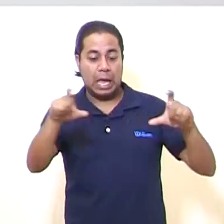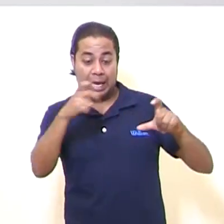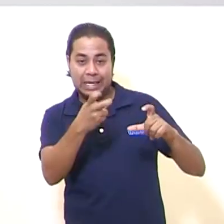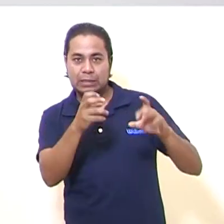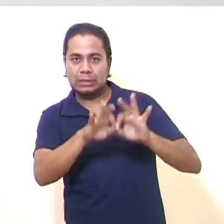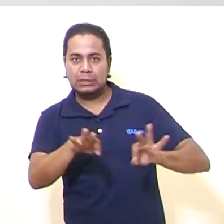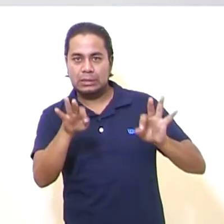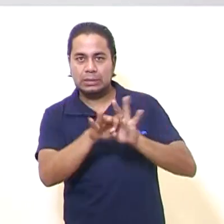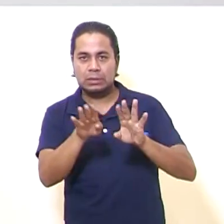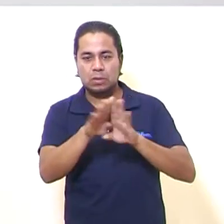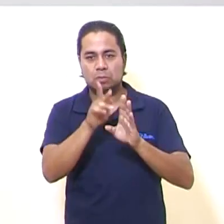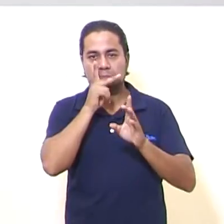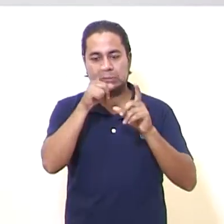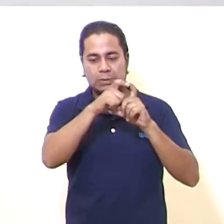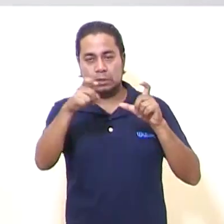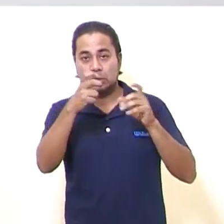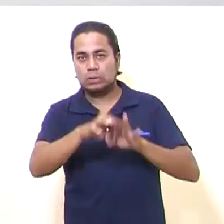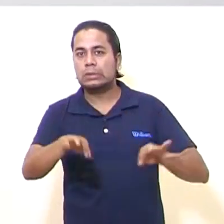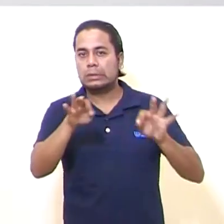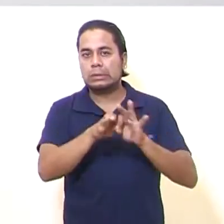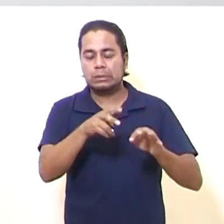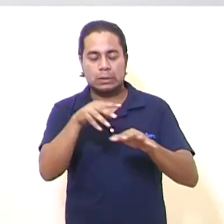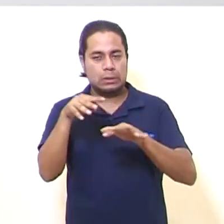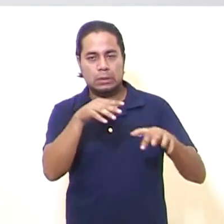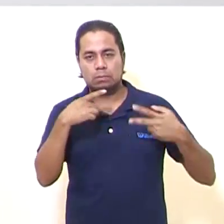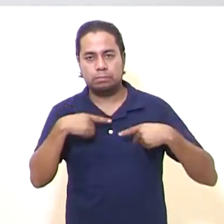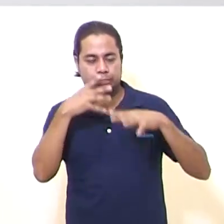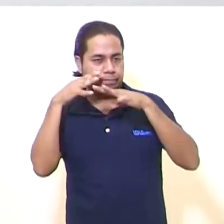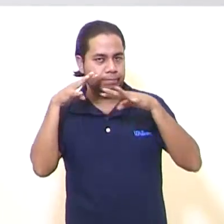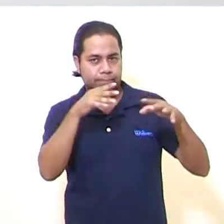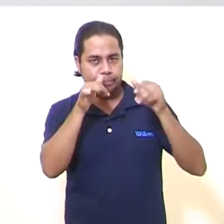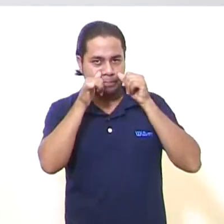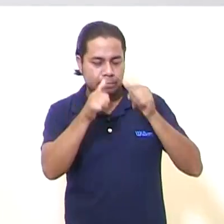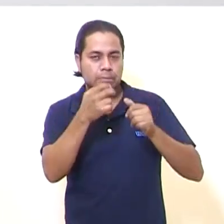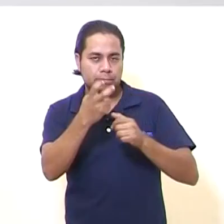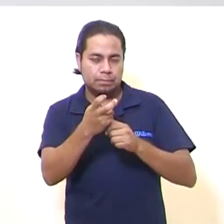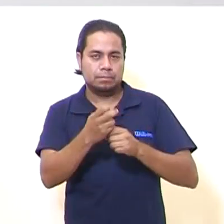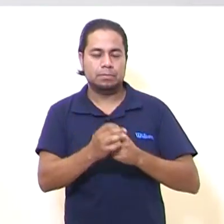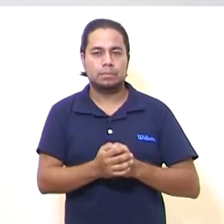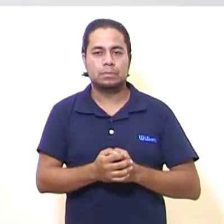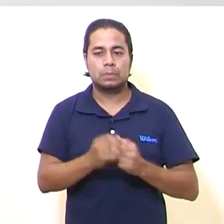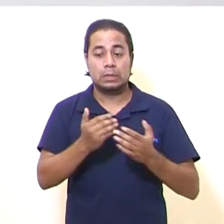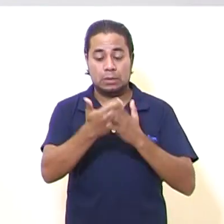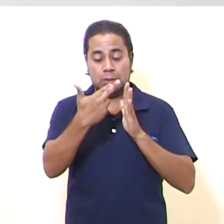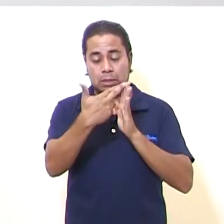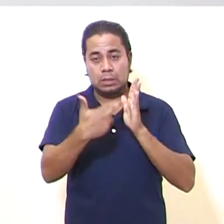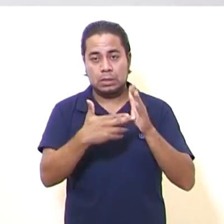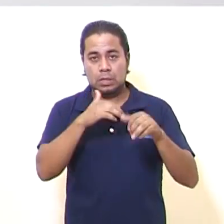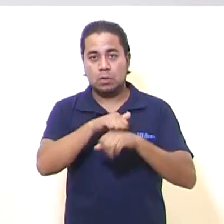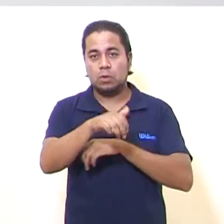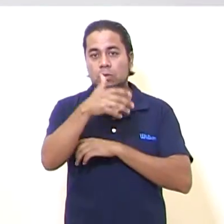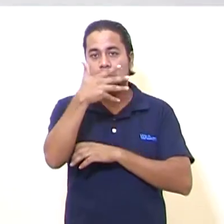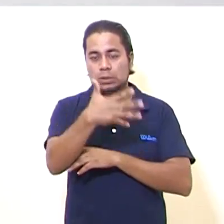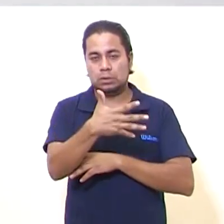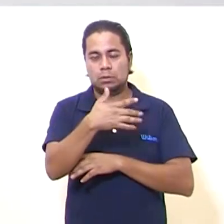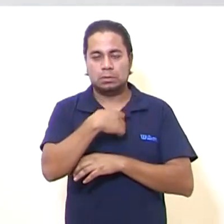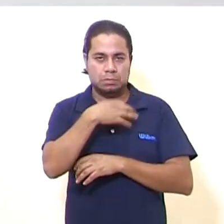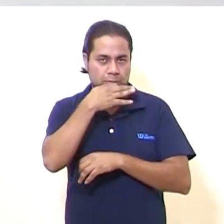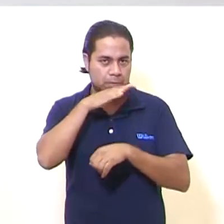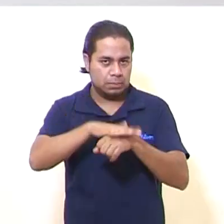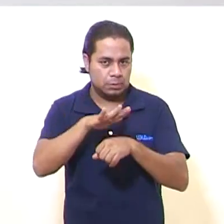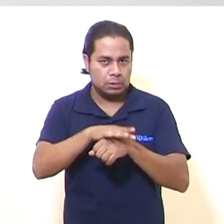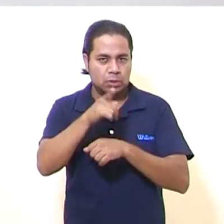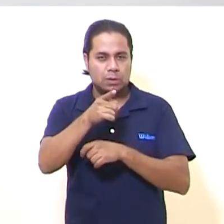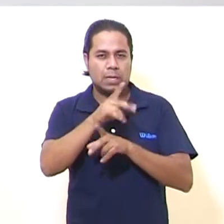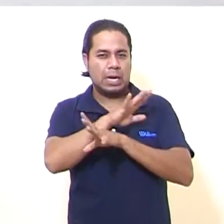una oración de forma importante. Muy bien, vámonos con la quinta. Esta quinta, te voy a decir algo, tú